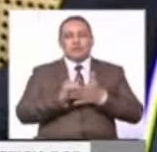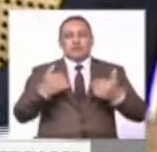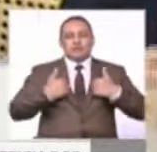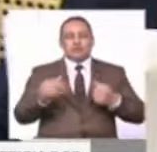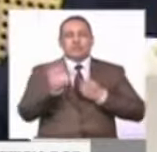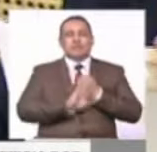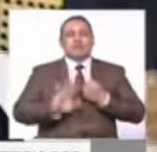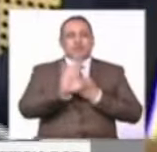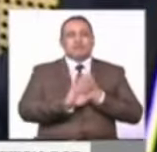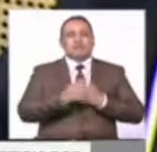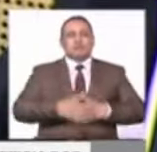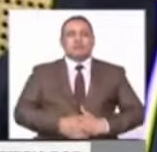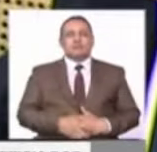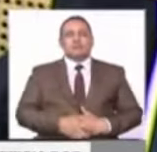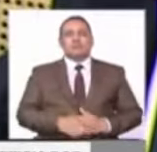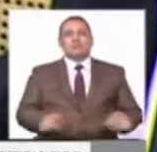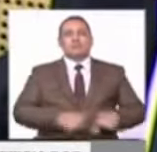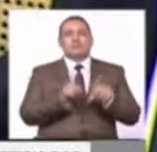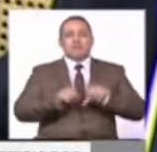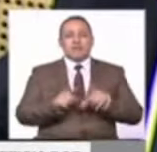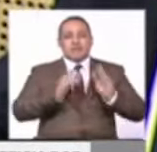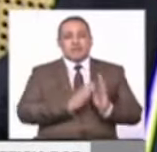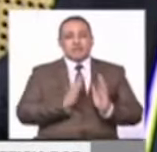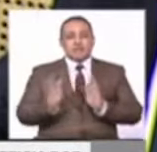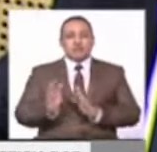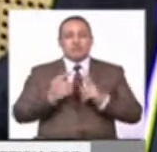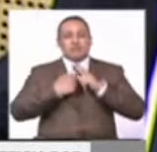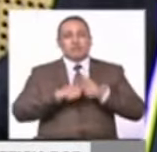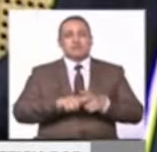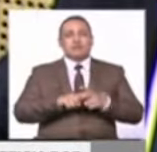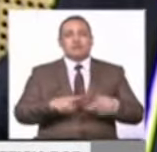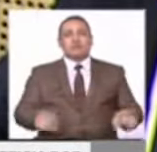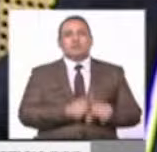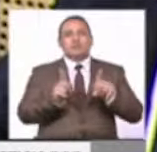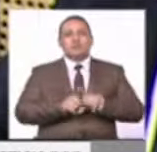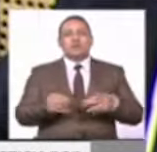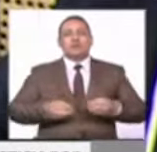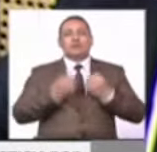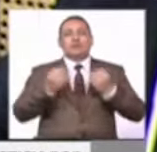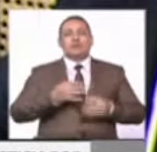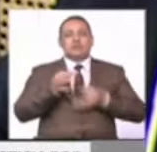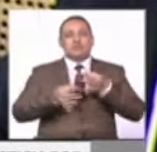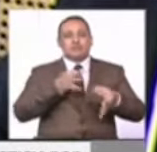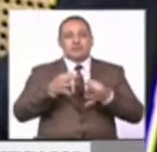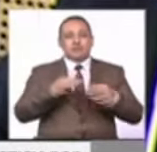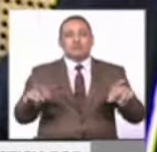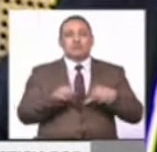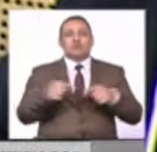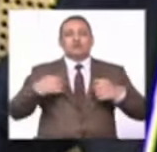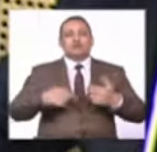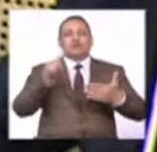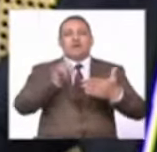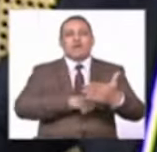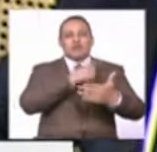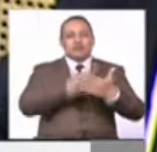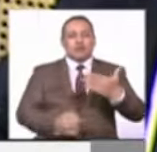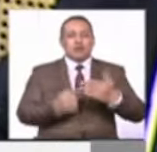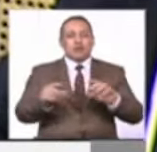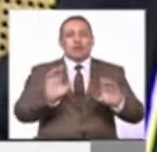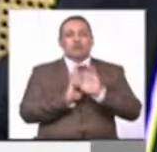defensa en este proceso que se me ha iniciado porque según se dice he infringido la